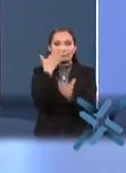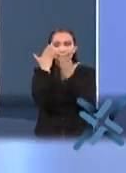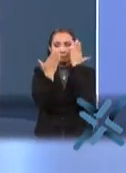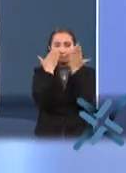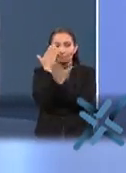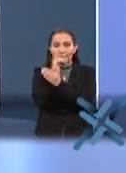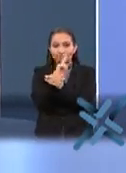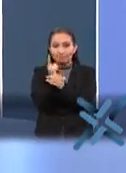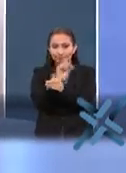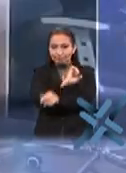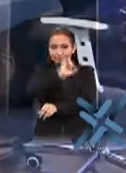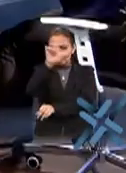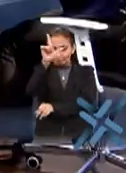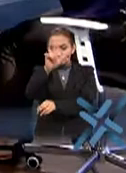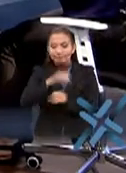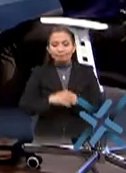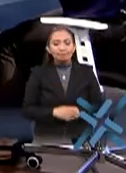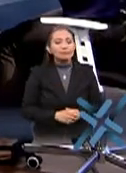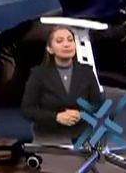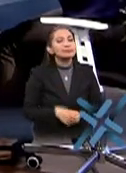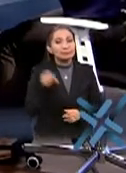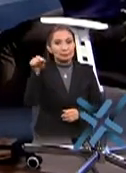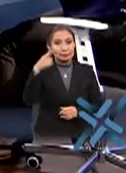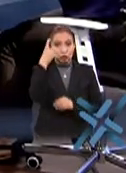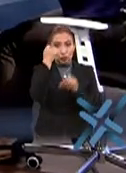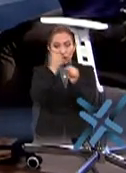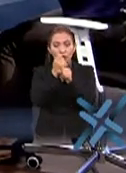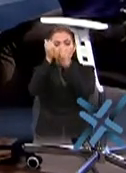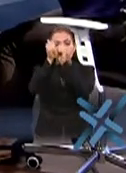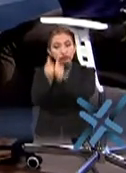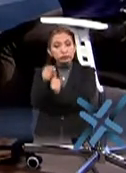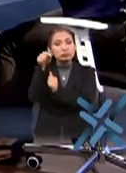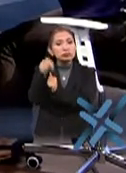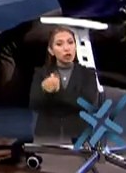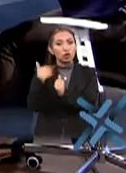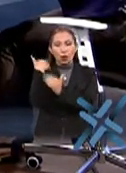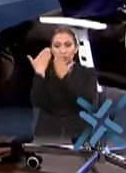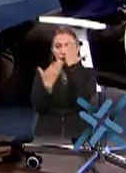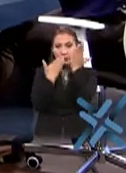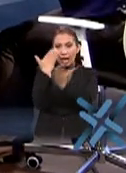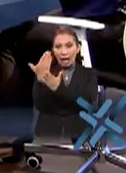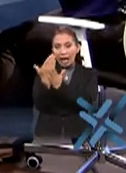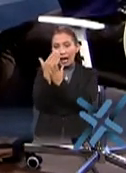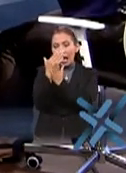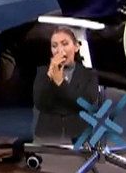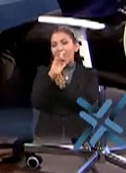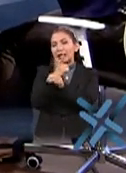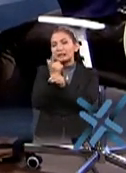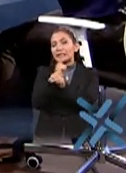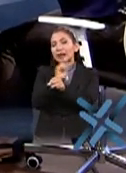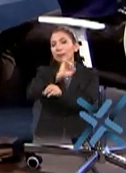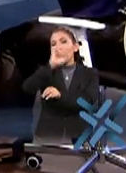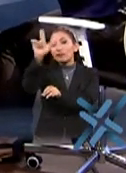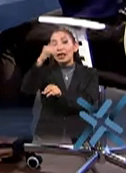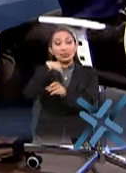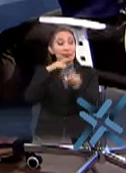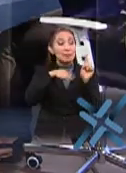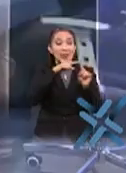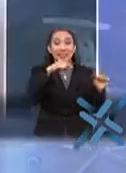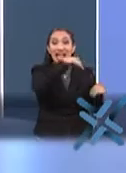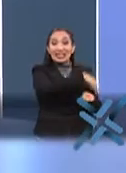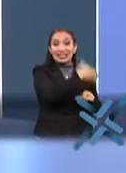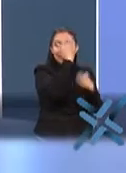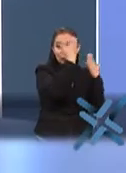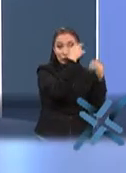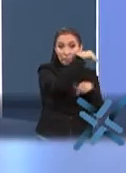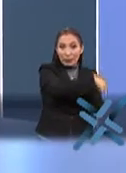licencia profesional. Durante ese año tú estudias una licencia profesional afín a la carrera que estudiaste